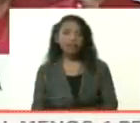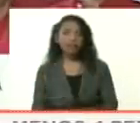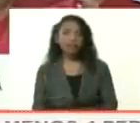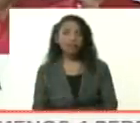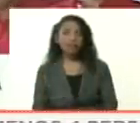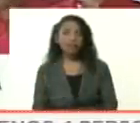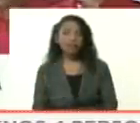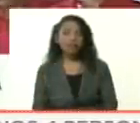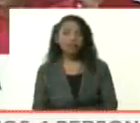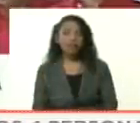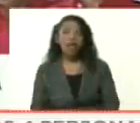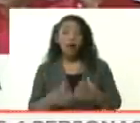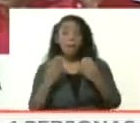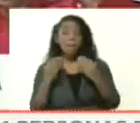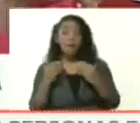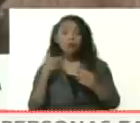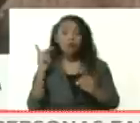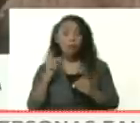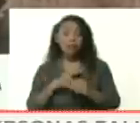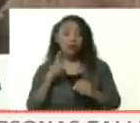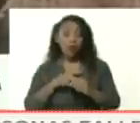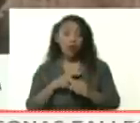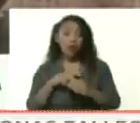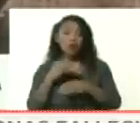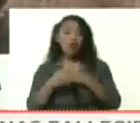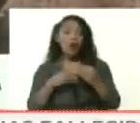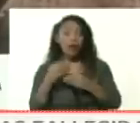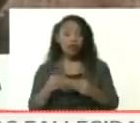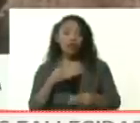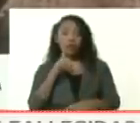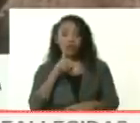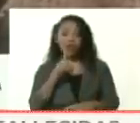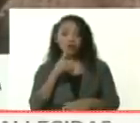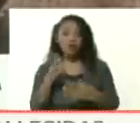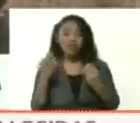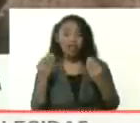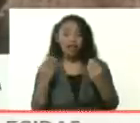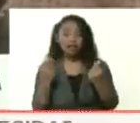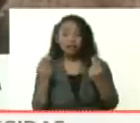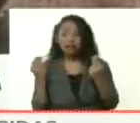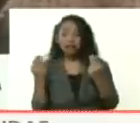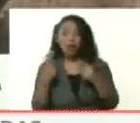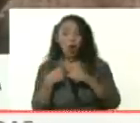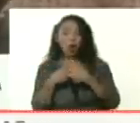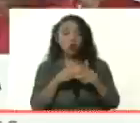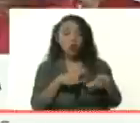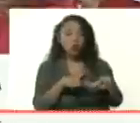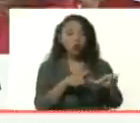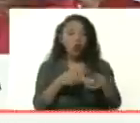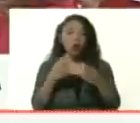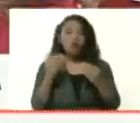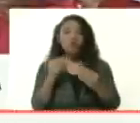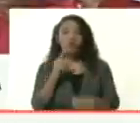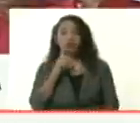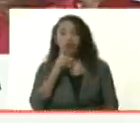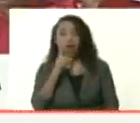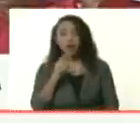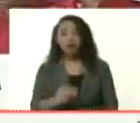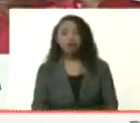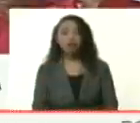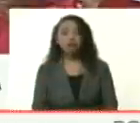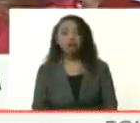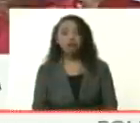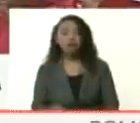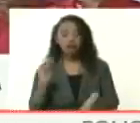tener tanto petróleo nos ha hecho mucho daño. Tener tantas riquezas en otro sitio nos ha hecho mucho daño. Voy a poner el